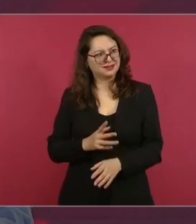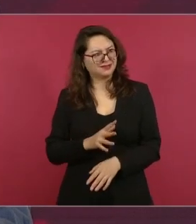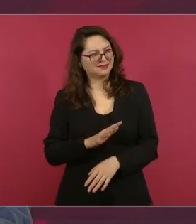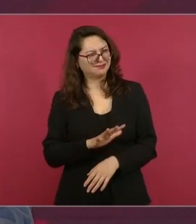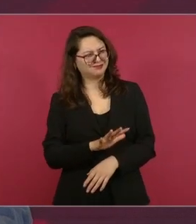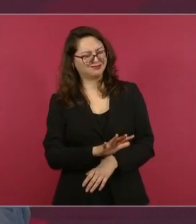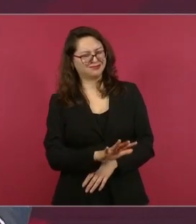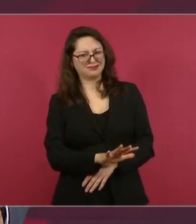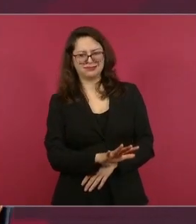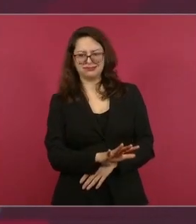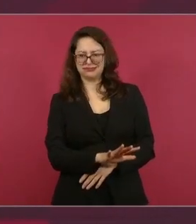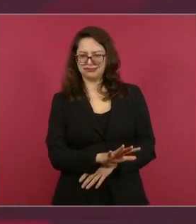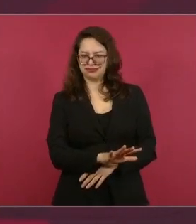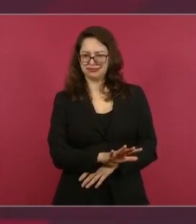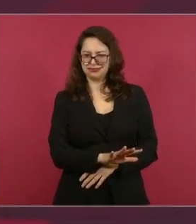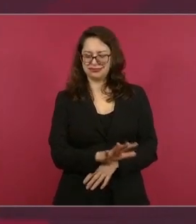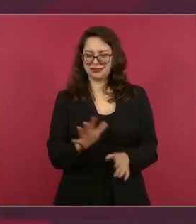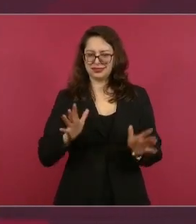alarmista,